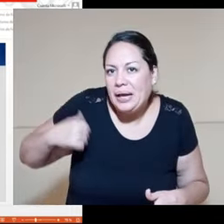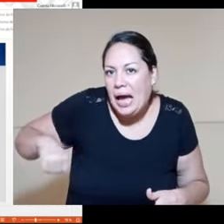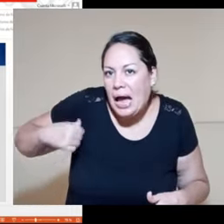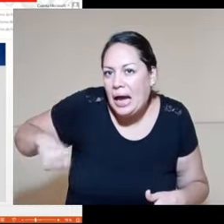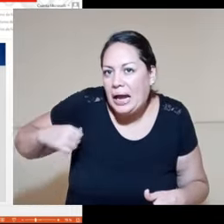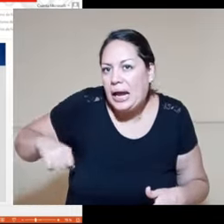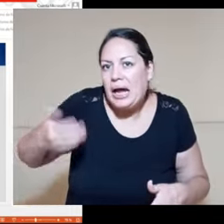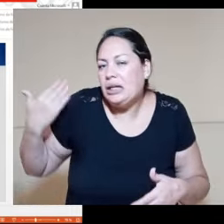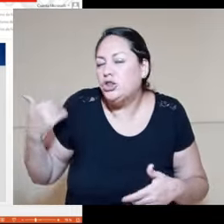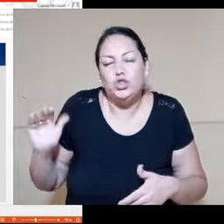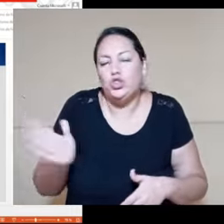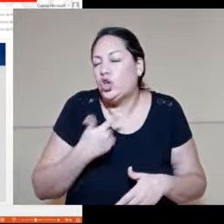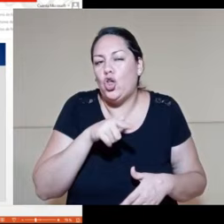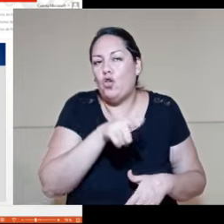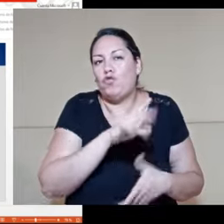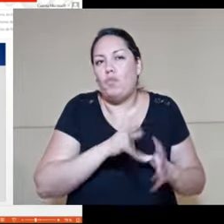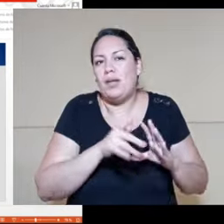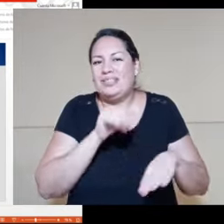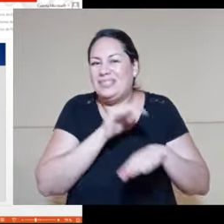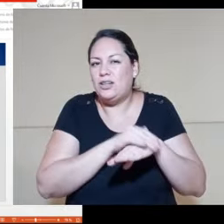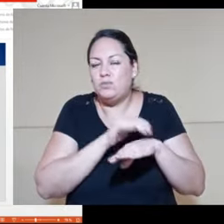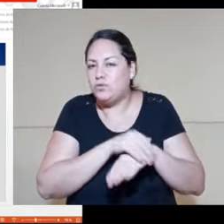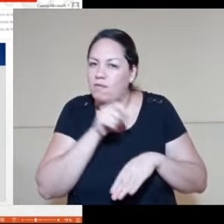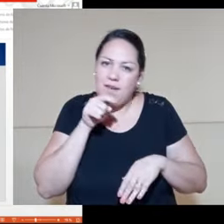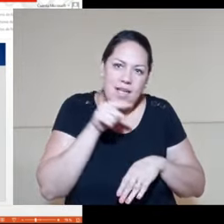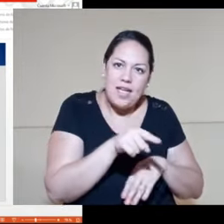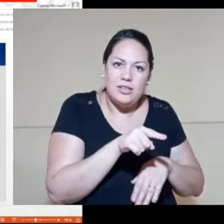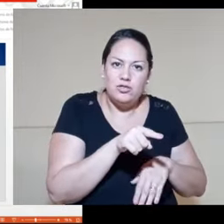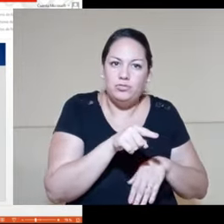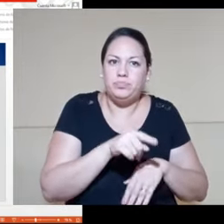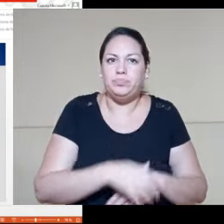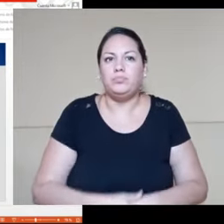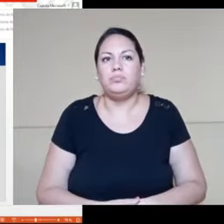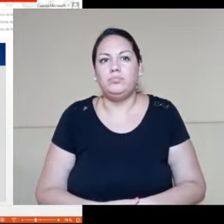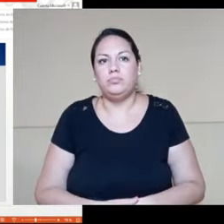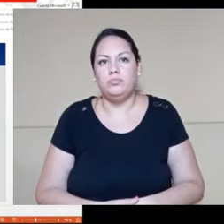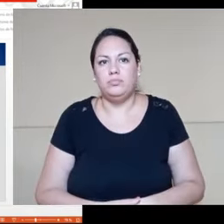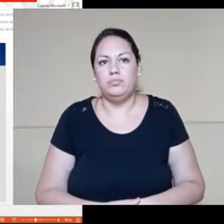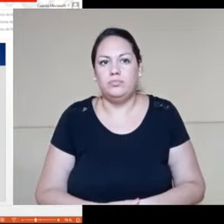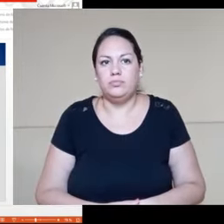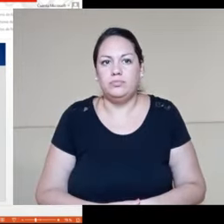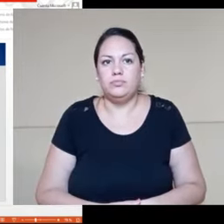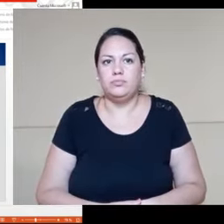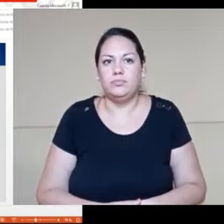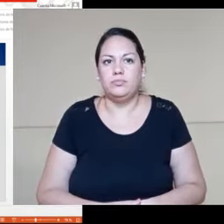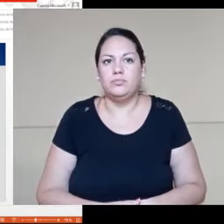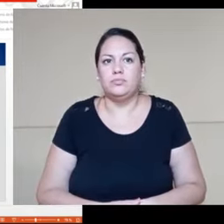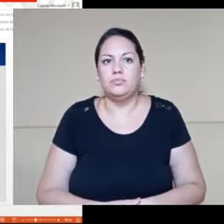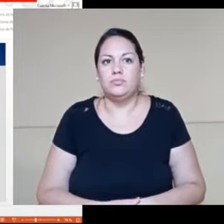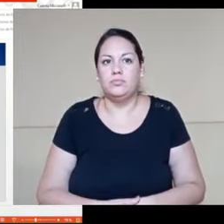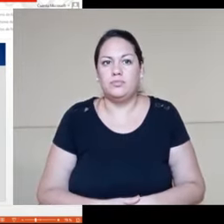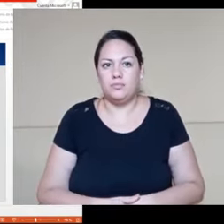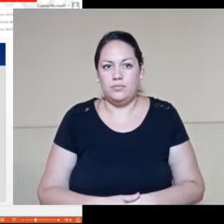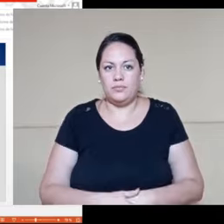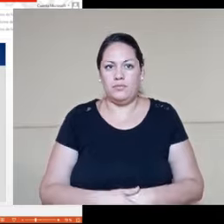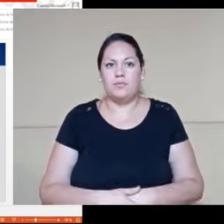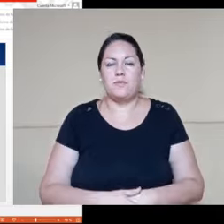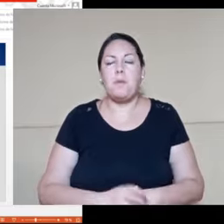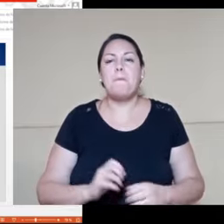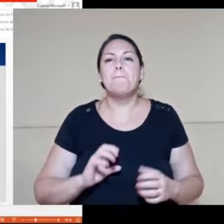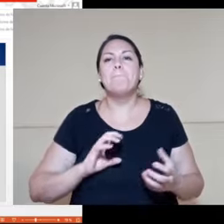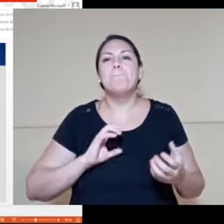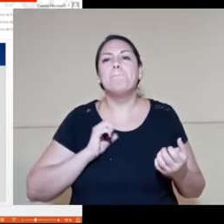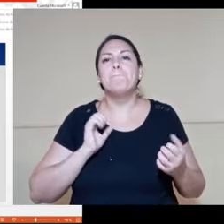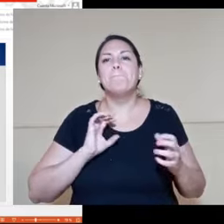tenga que ver con el funcionamiento de nuestro organismo, donde el sistema nervioso es el responsable de comandar todo esto, lo hace a través